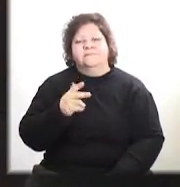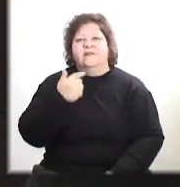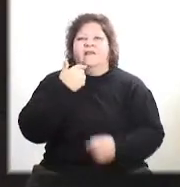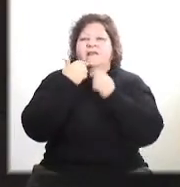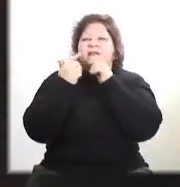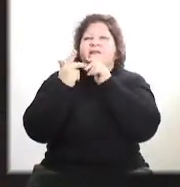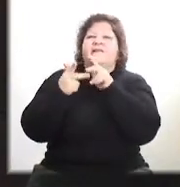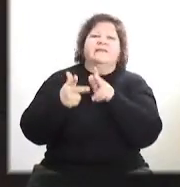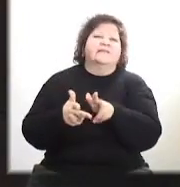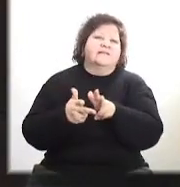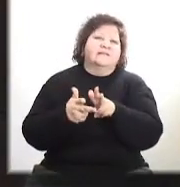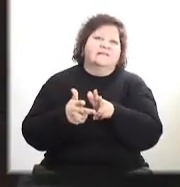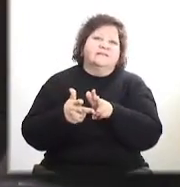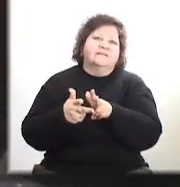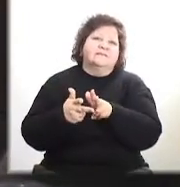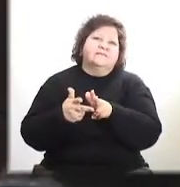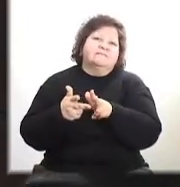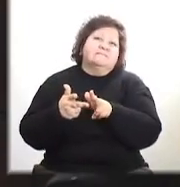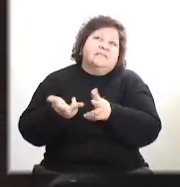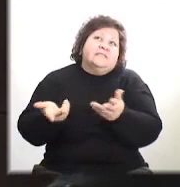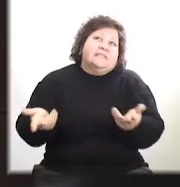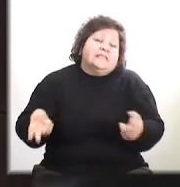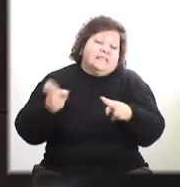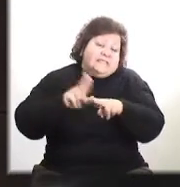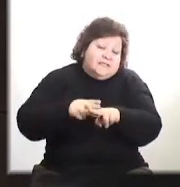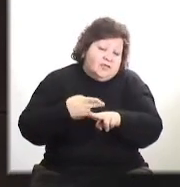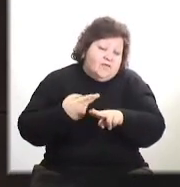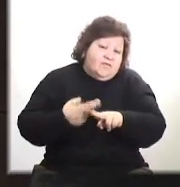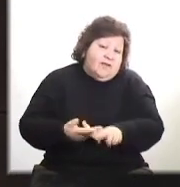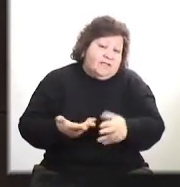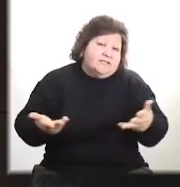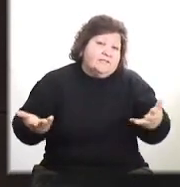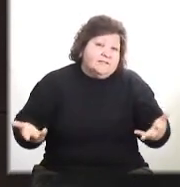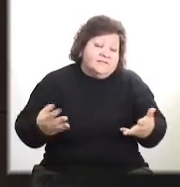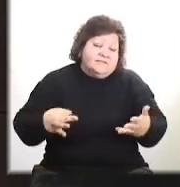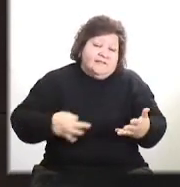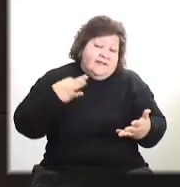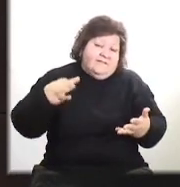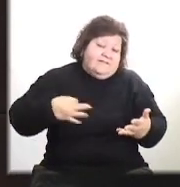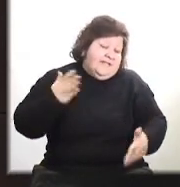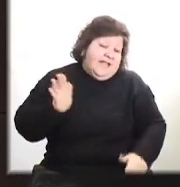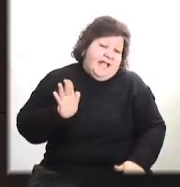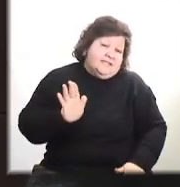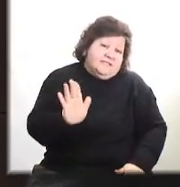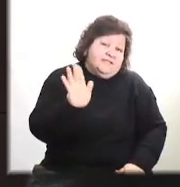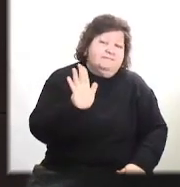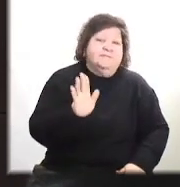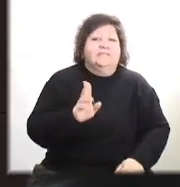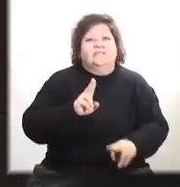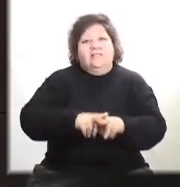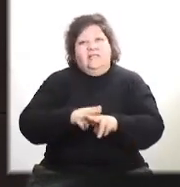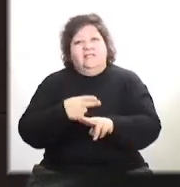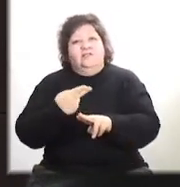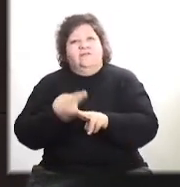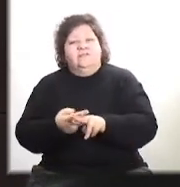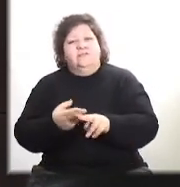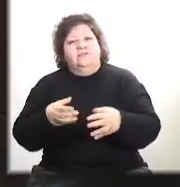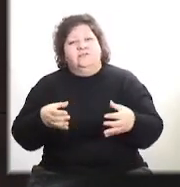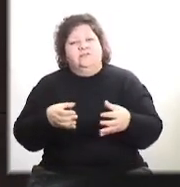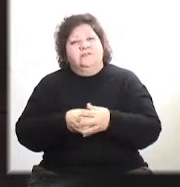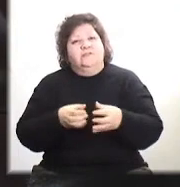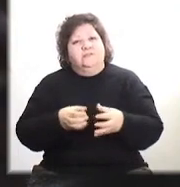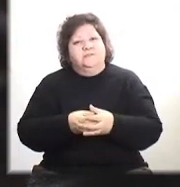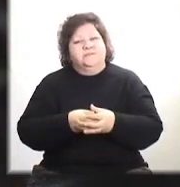Dicen que renovarse es vivir, y vaya que la renovación de la integración